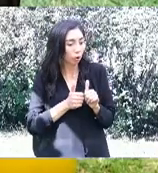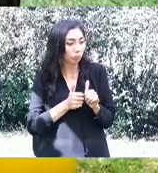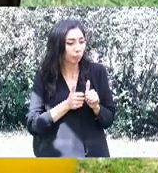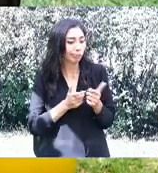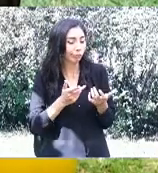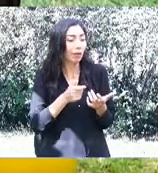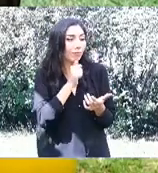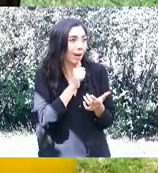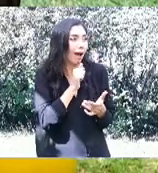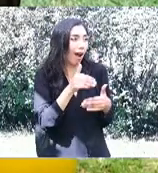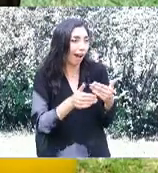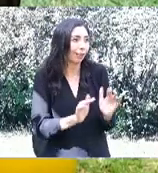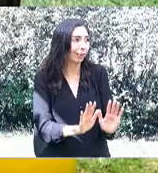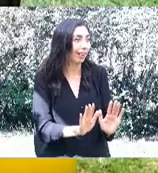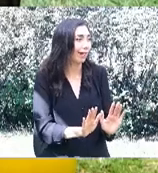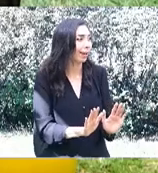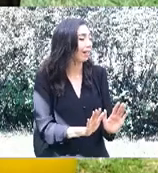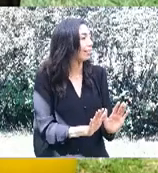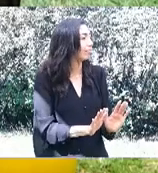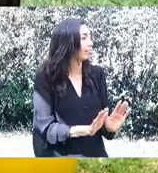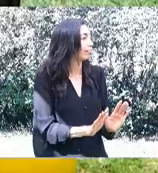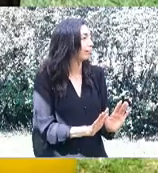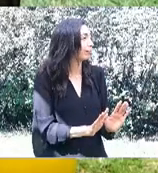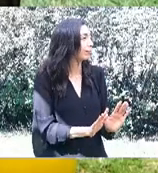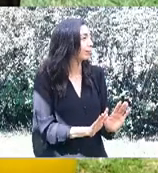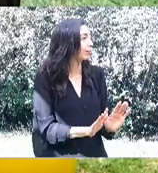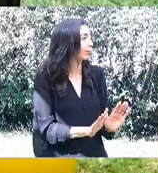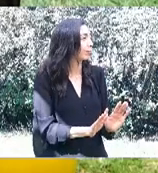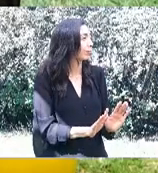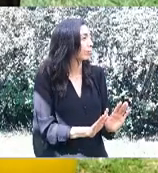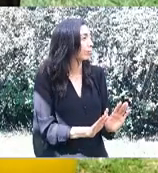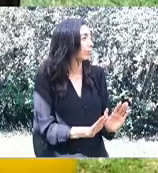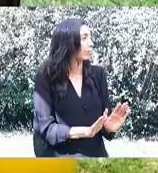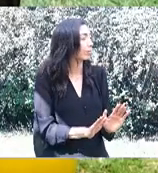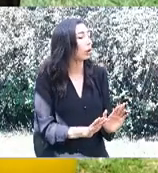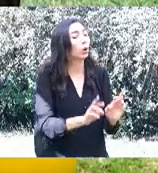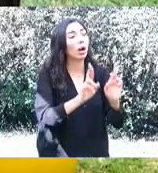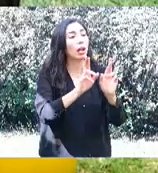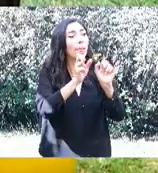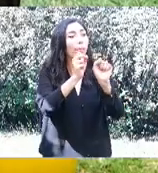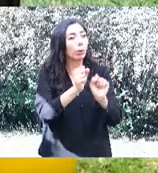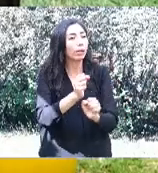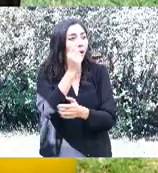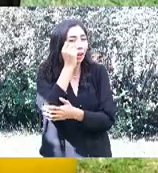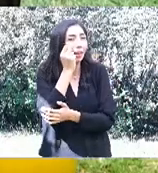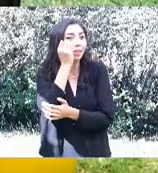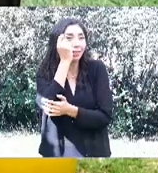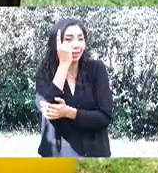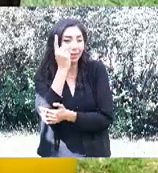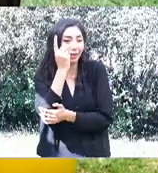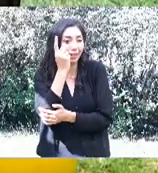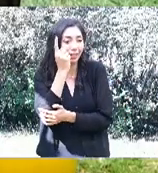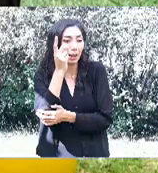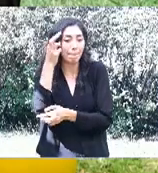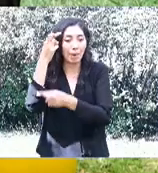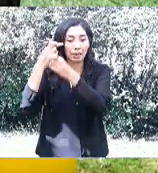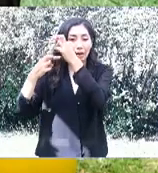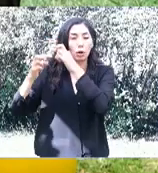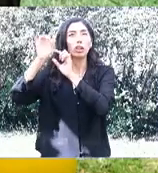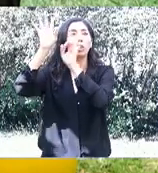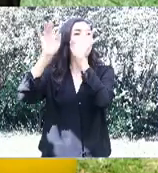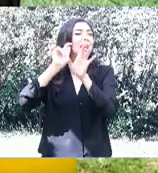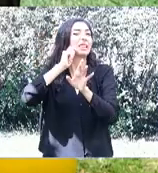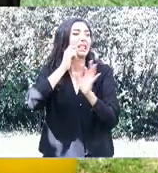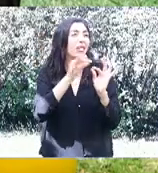eh Por el momento es eh la tener la capacidad de poder entender y visualizar eh Qué es el patrimonio astronómico en Chile